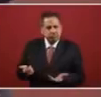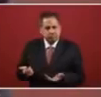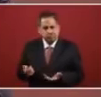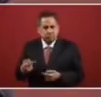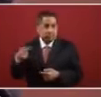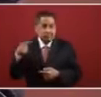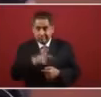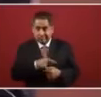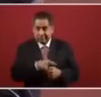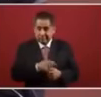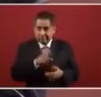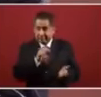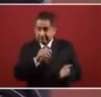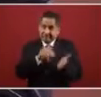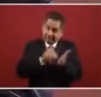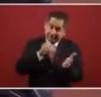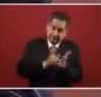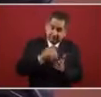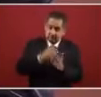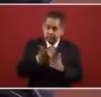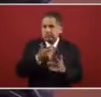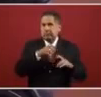estamos hablando de 60,000 millones.